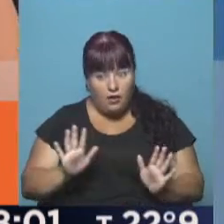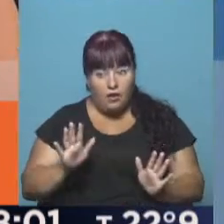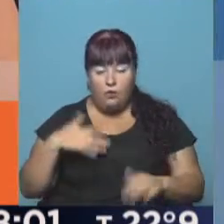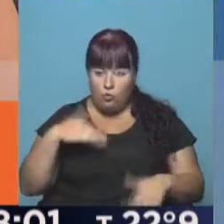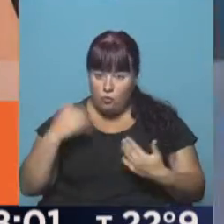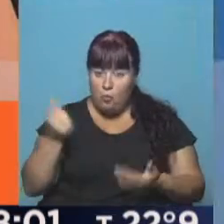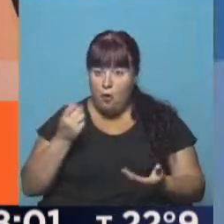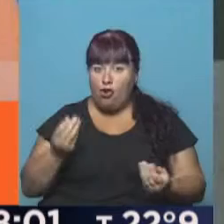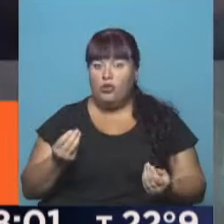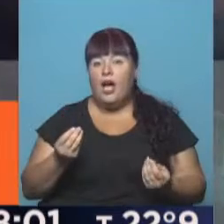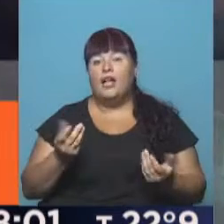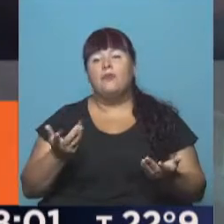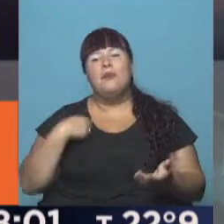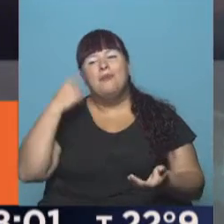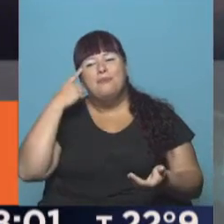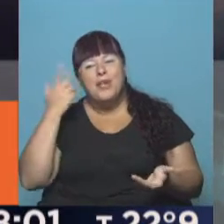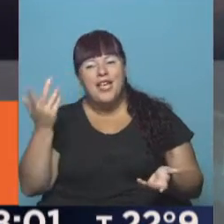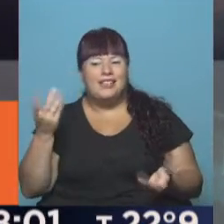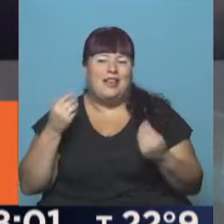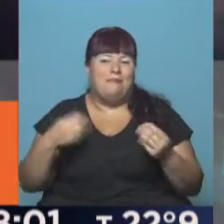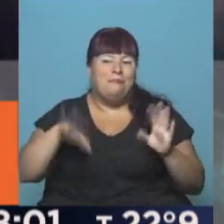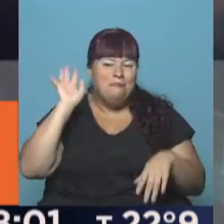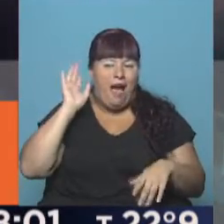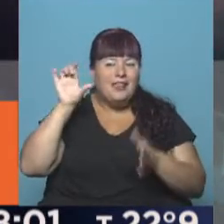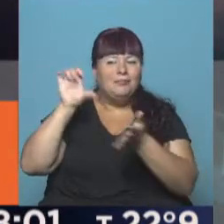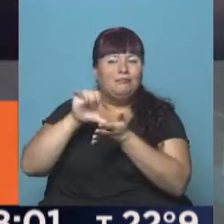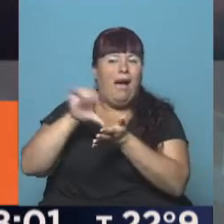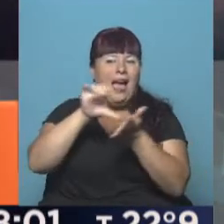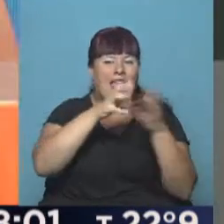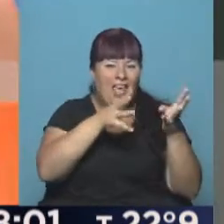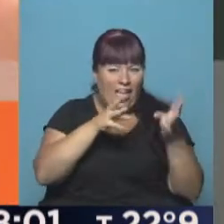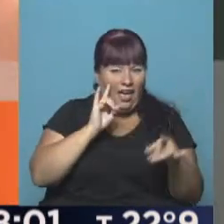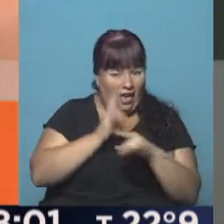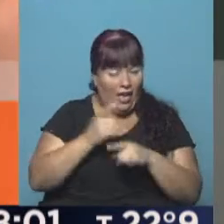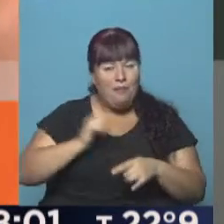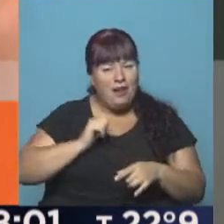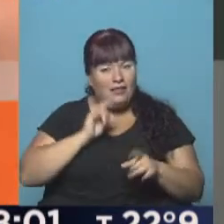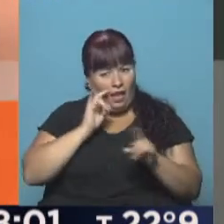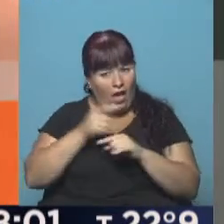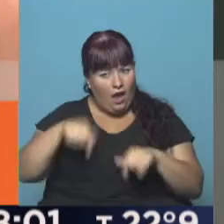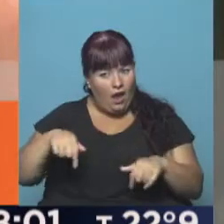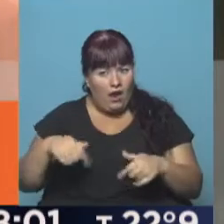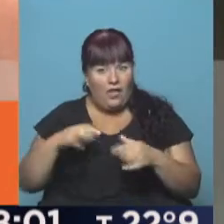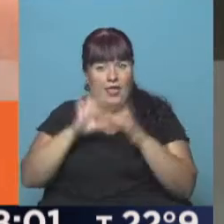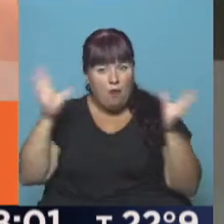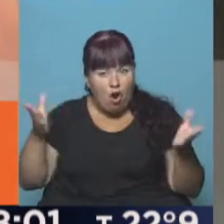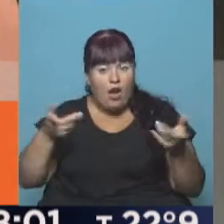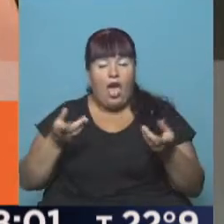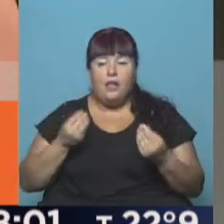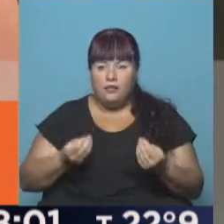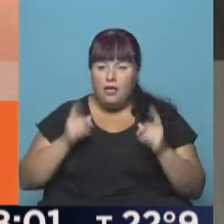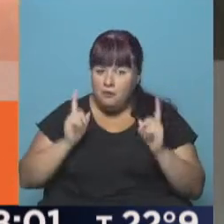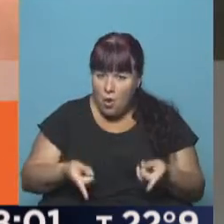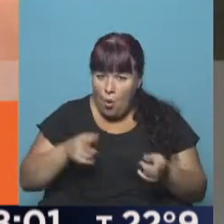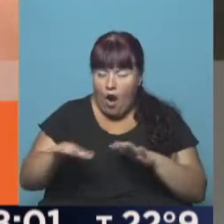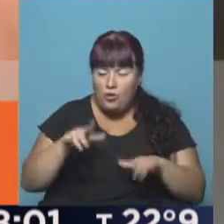Notable, porque tal vez uno piensa que sucede más que nada en los países que están en guerra o en dictadura. Estamos en democracias y que pasan